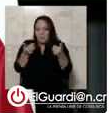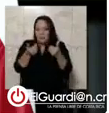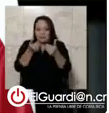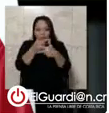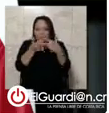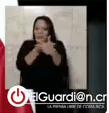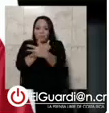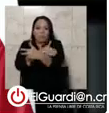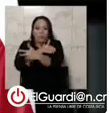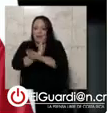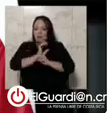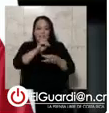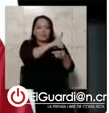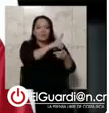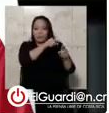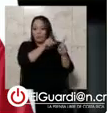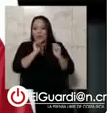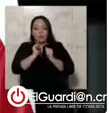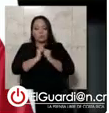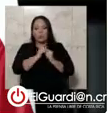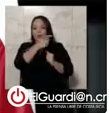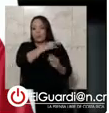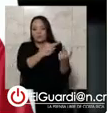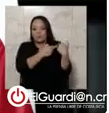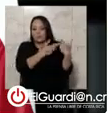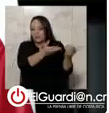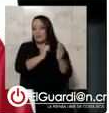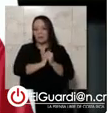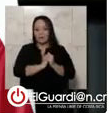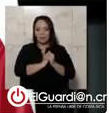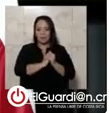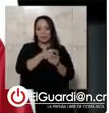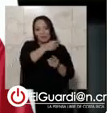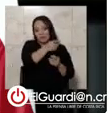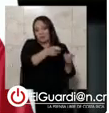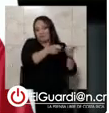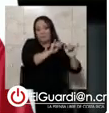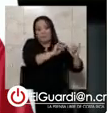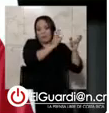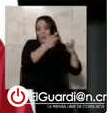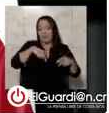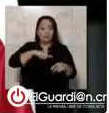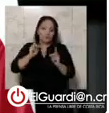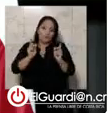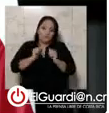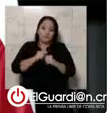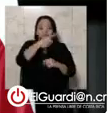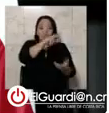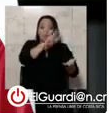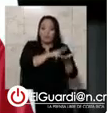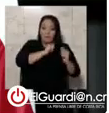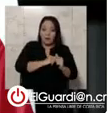poderes, los señores diputados son los que tienen la pauta, el timón en esto, nosotros no. Cuando ellos aprueben,